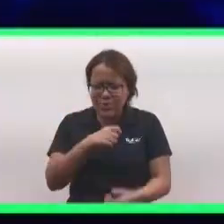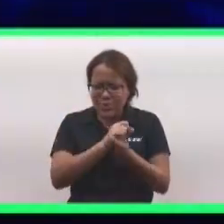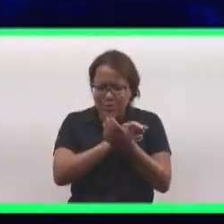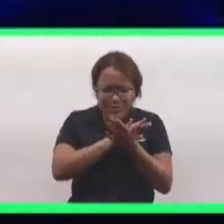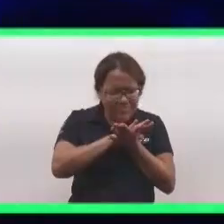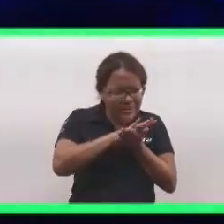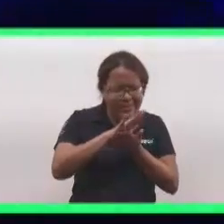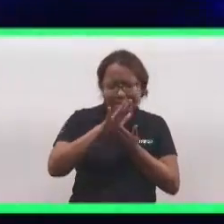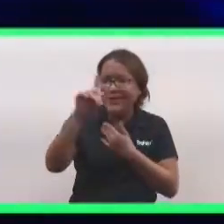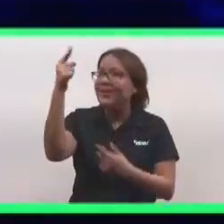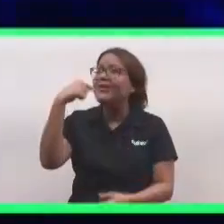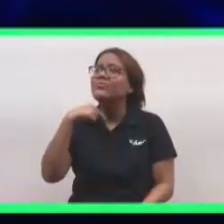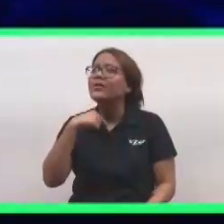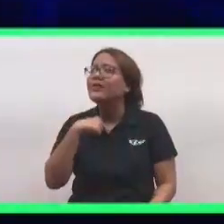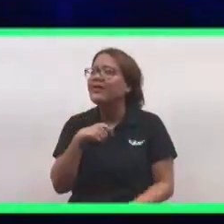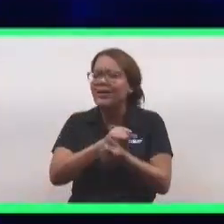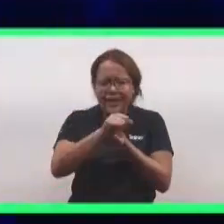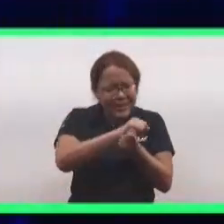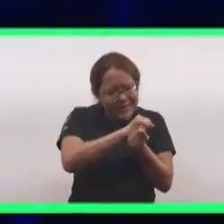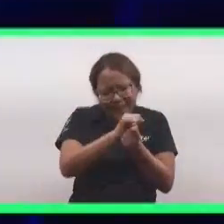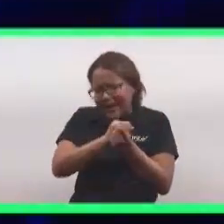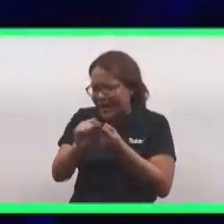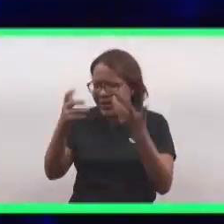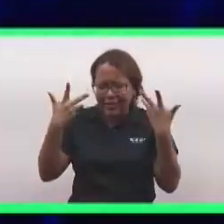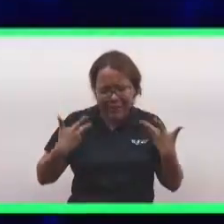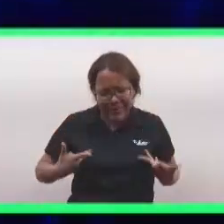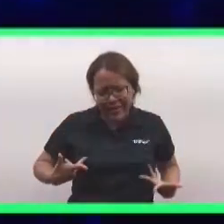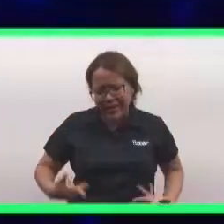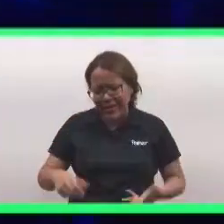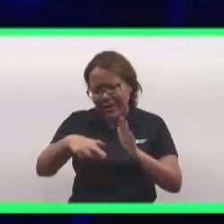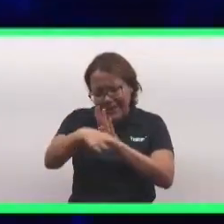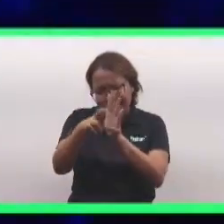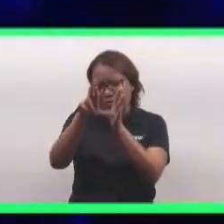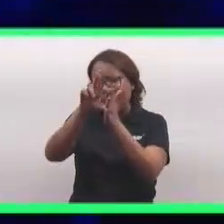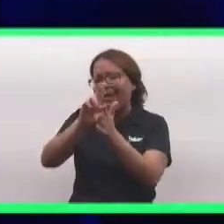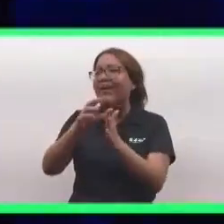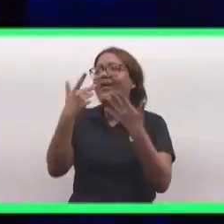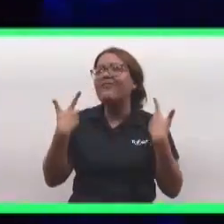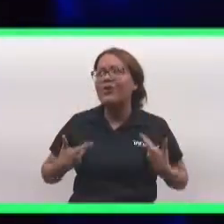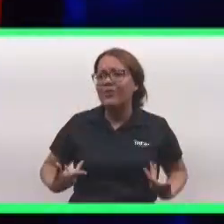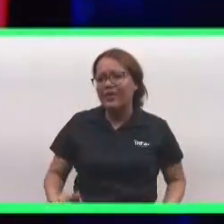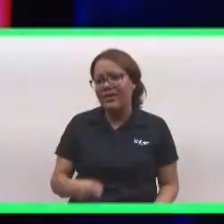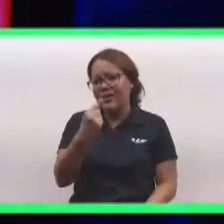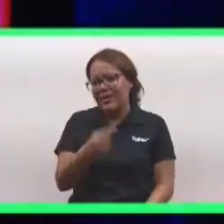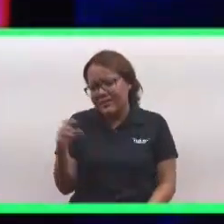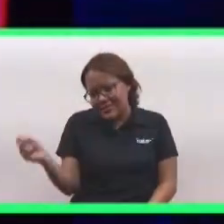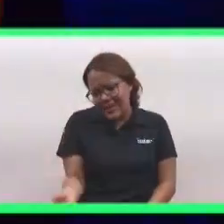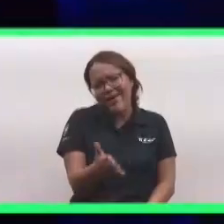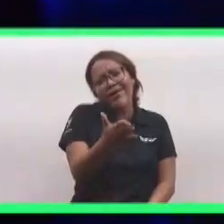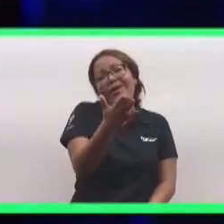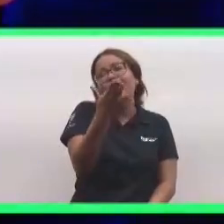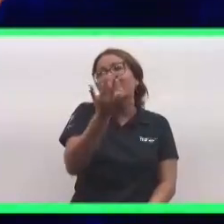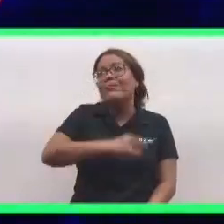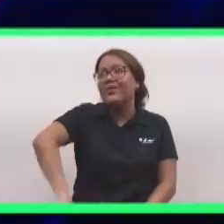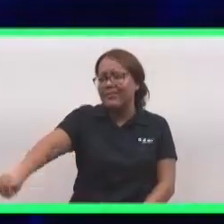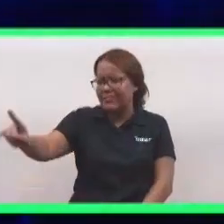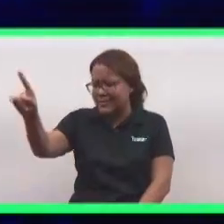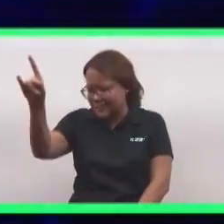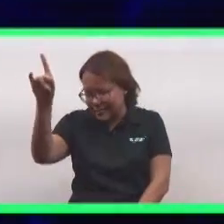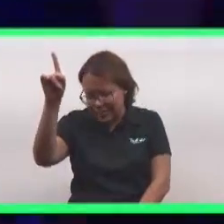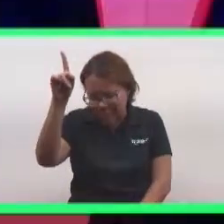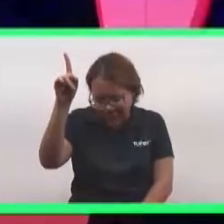unción. Purifícame y lávame. Renuévame,